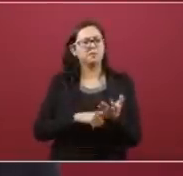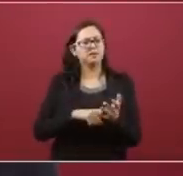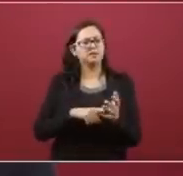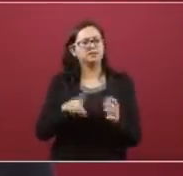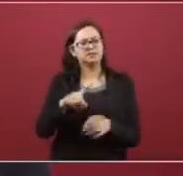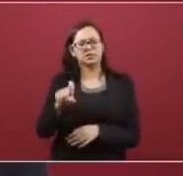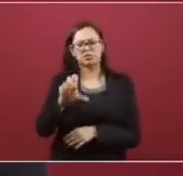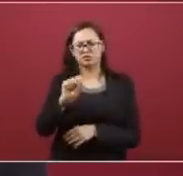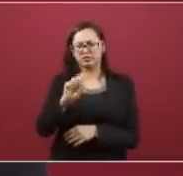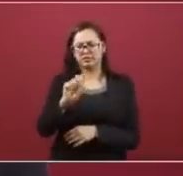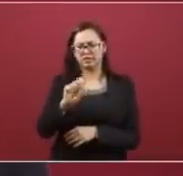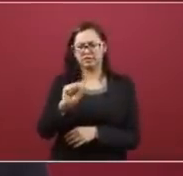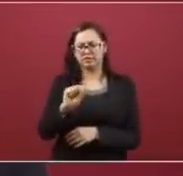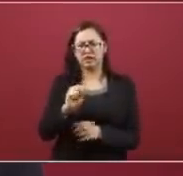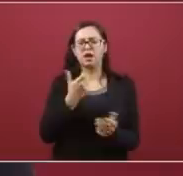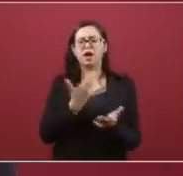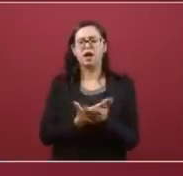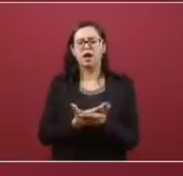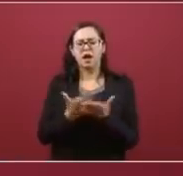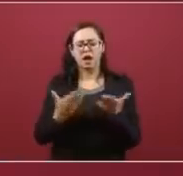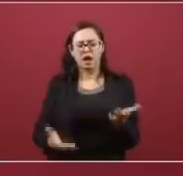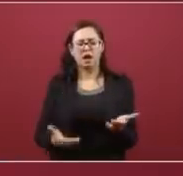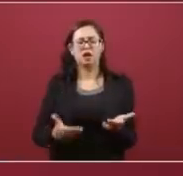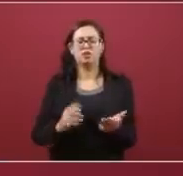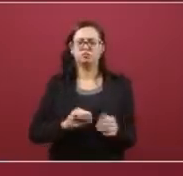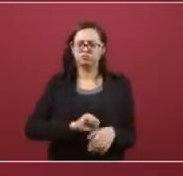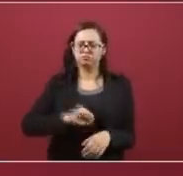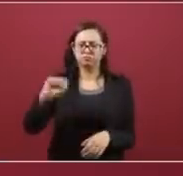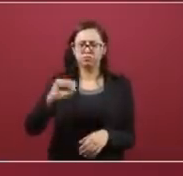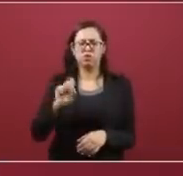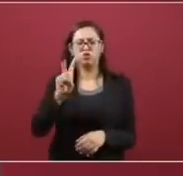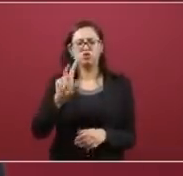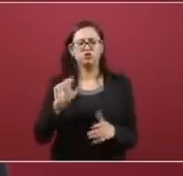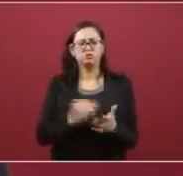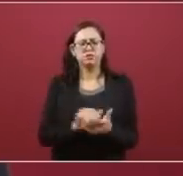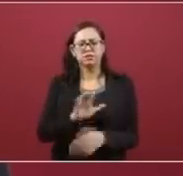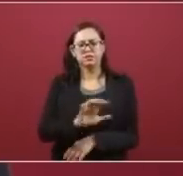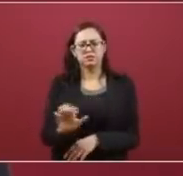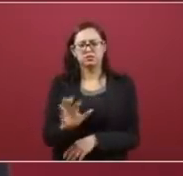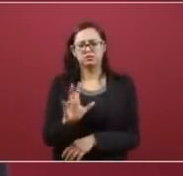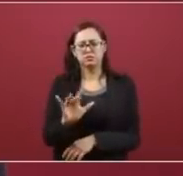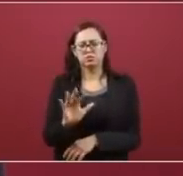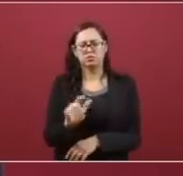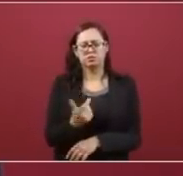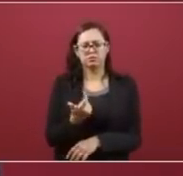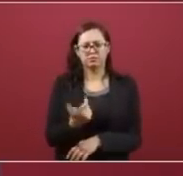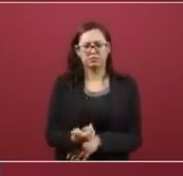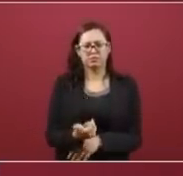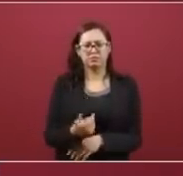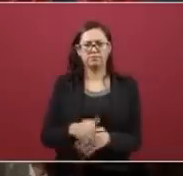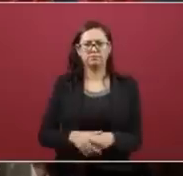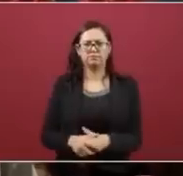pesos, que ahora la pensión aumenta a 2,550 pesos.